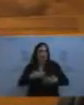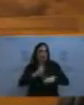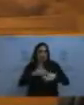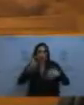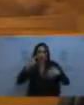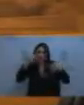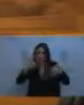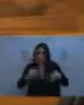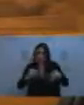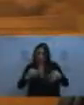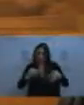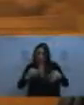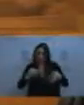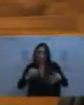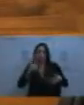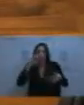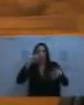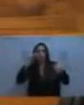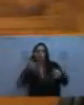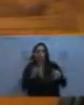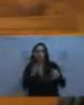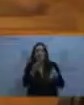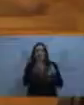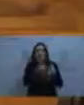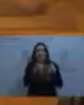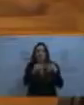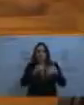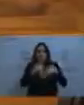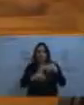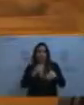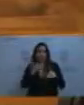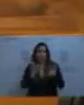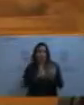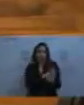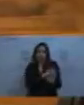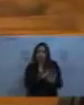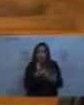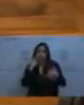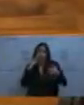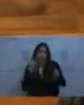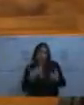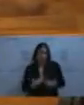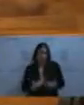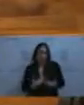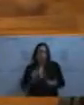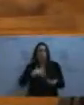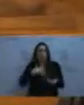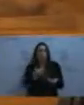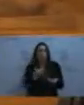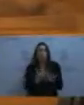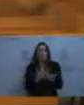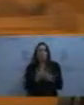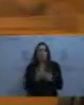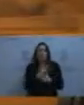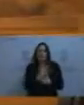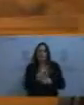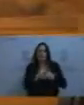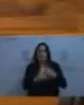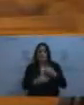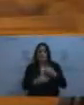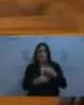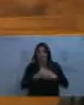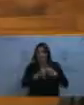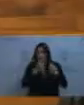esa objetividad y esa transparencia en los procesos de selección, ¿no? Entonces, la instrucción quizás es un reconocimiento de que las cosas no se estaban haciendo correctamente,